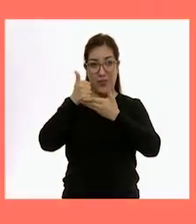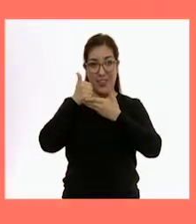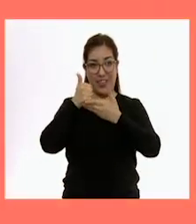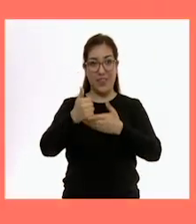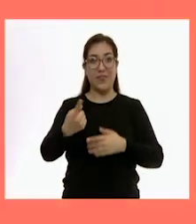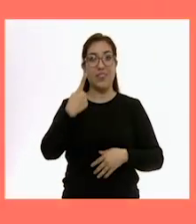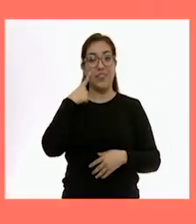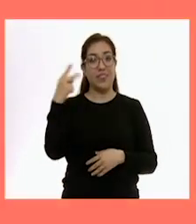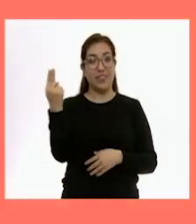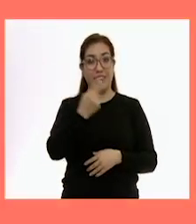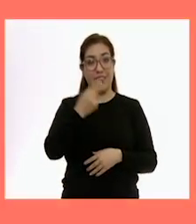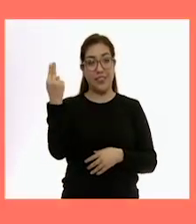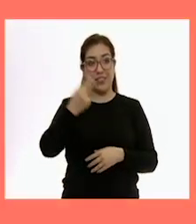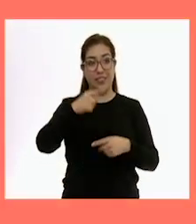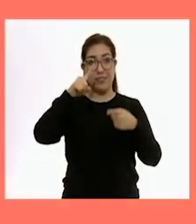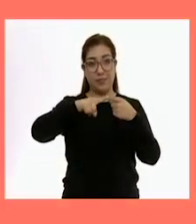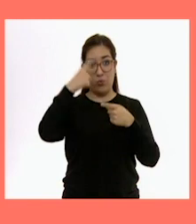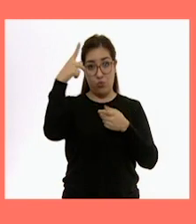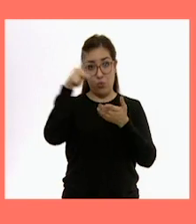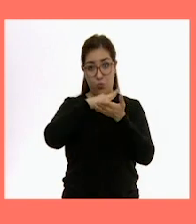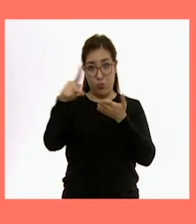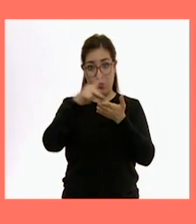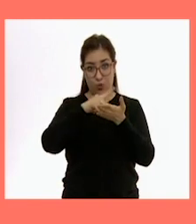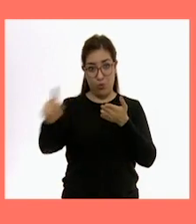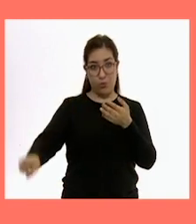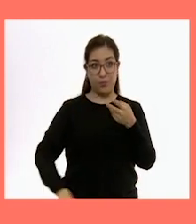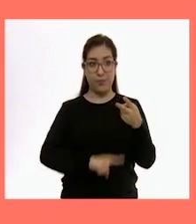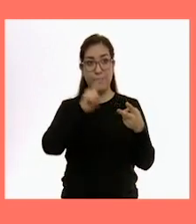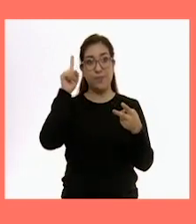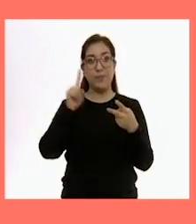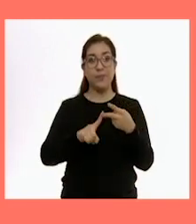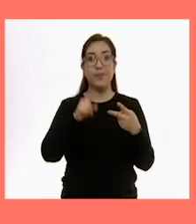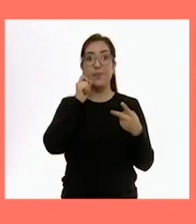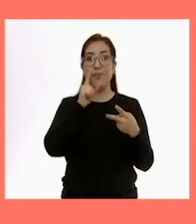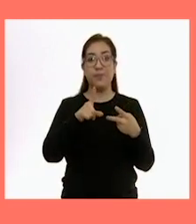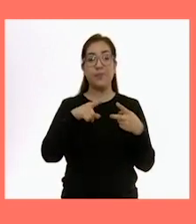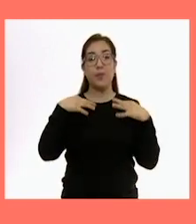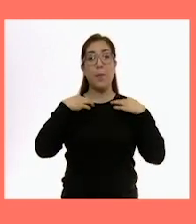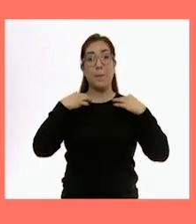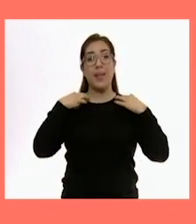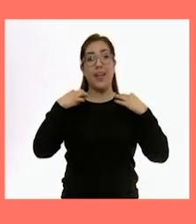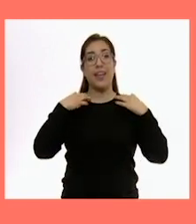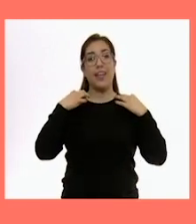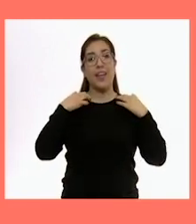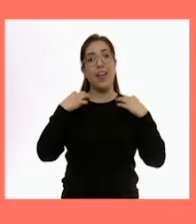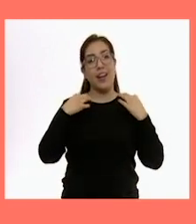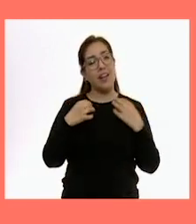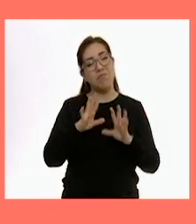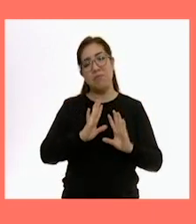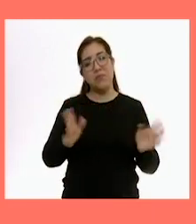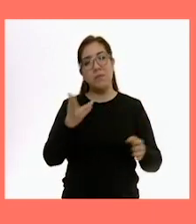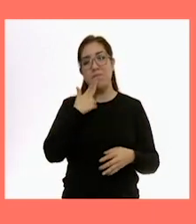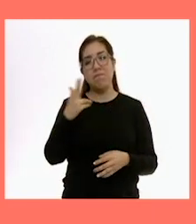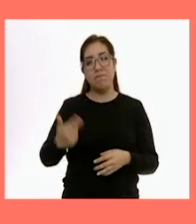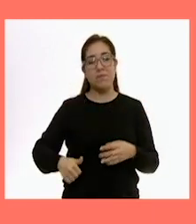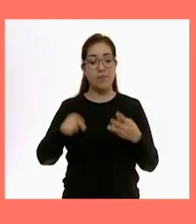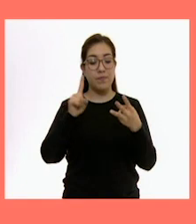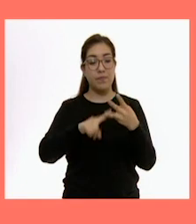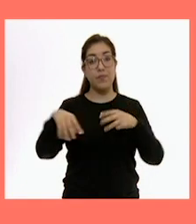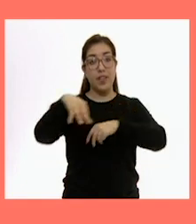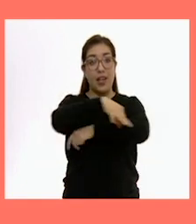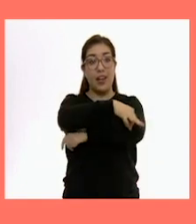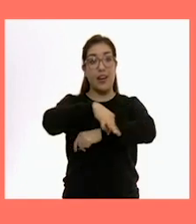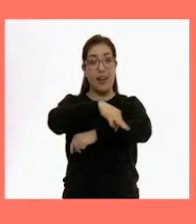Necesitarás Un plumón o una pluma Una playera de algodón Que ya no uses Una regla